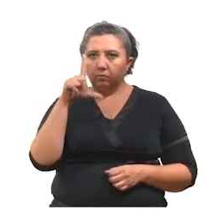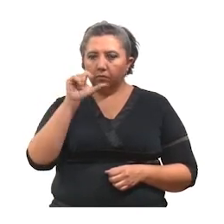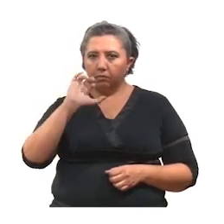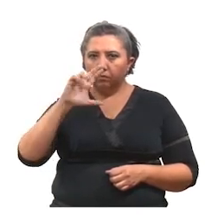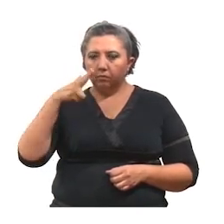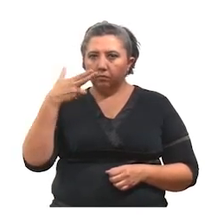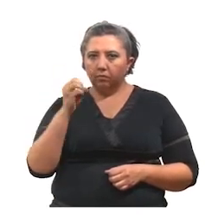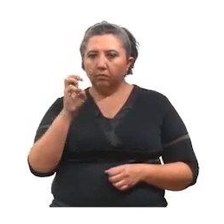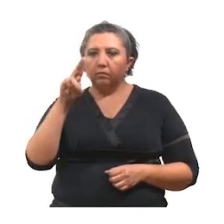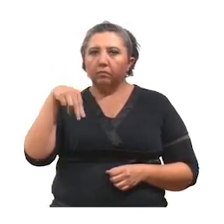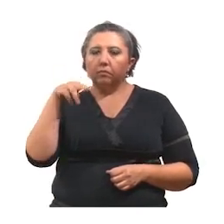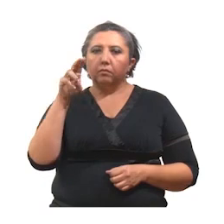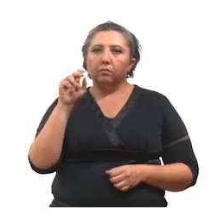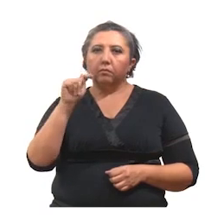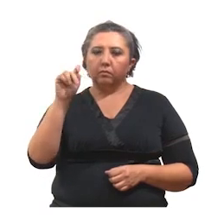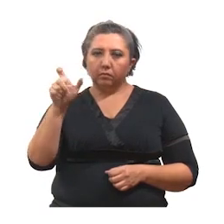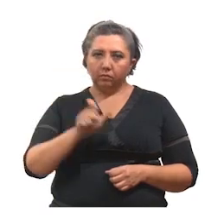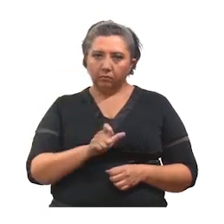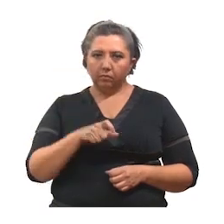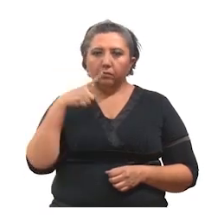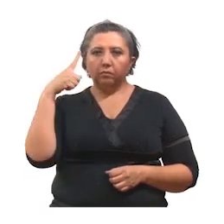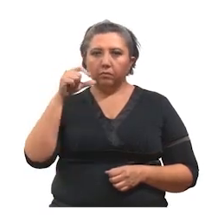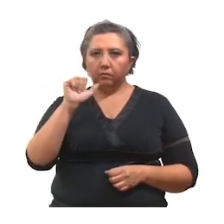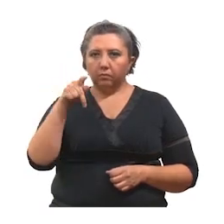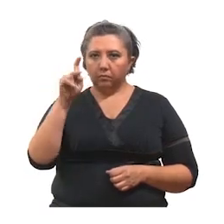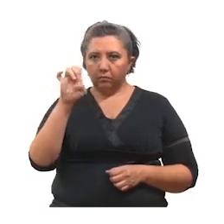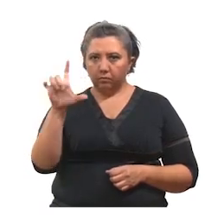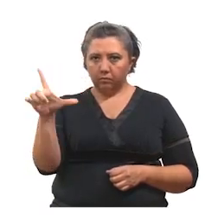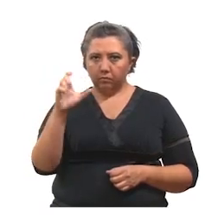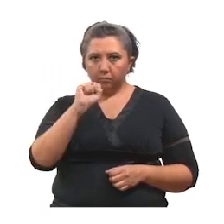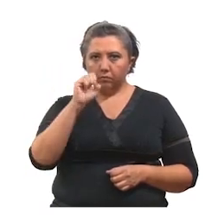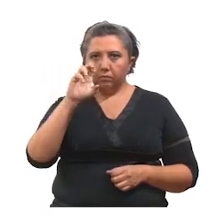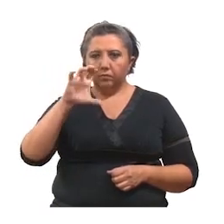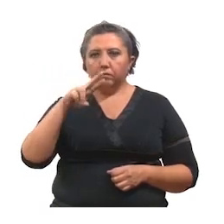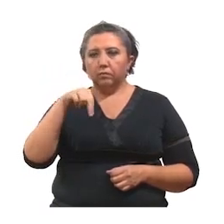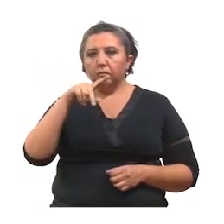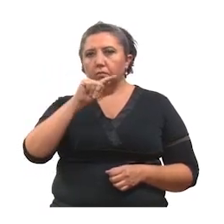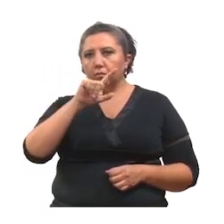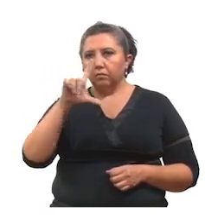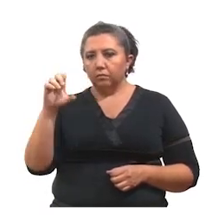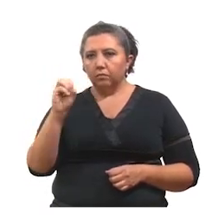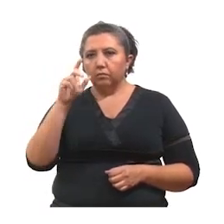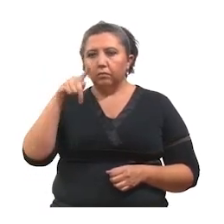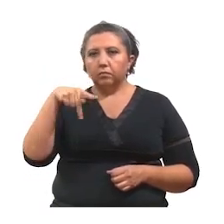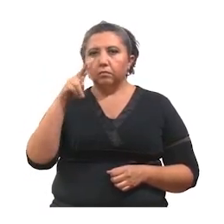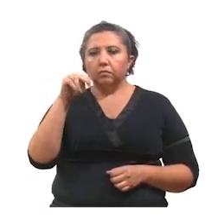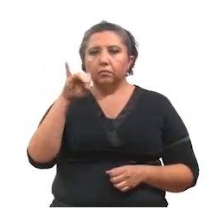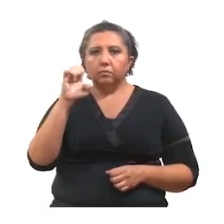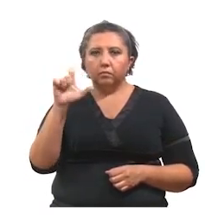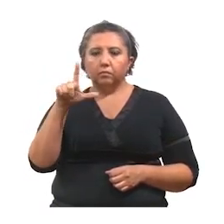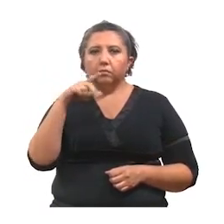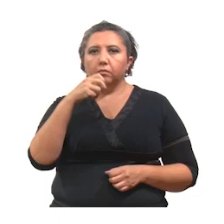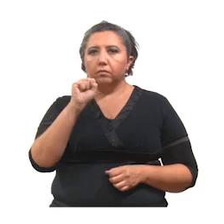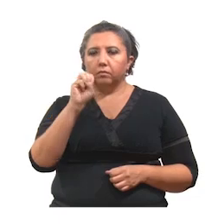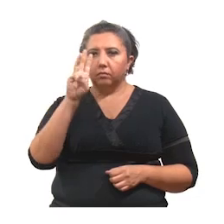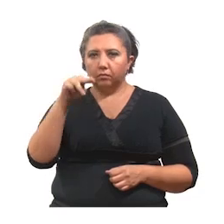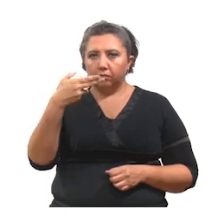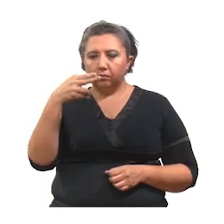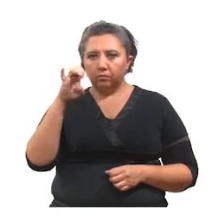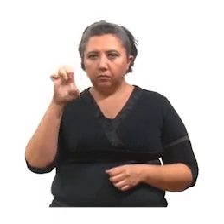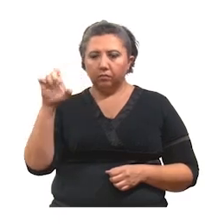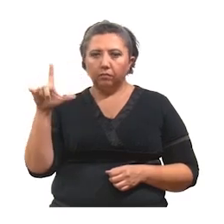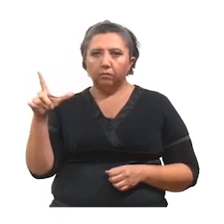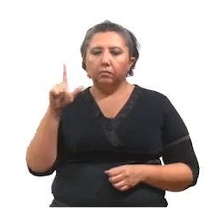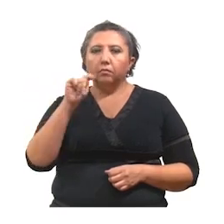Ixil, Muna, Suma y Temash, y 1 en Aquil, Cenotillo, Chumayel, Jomún, Cantunil, Samajil, Sutzal, Tecal